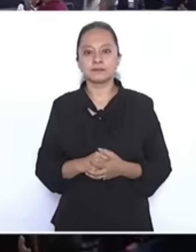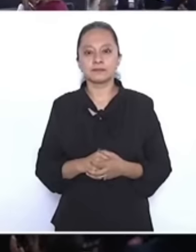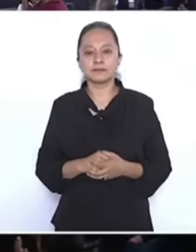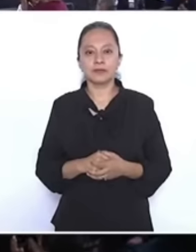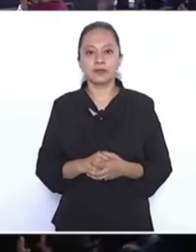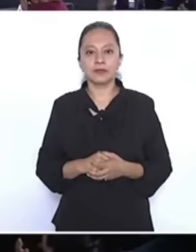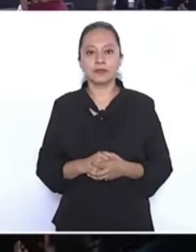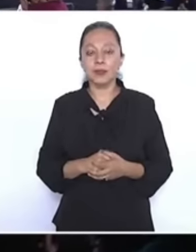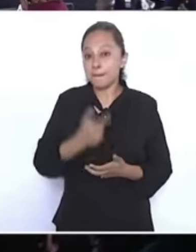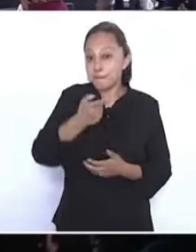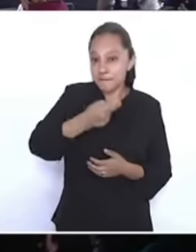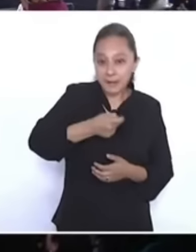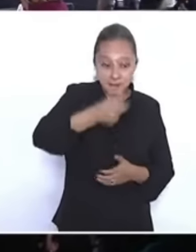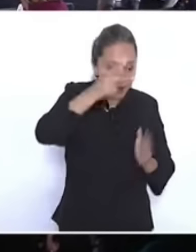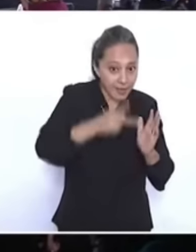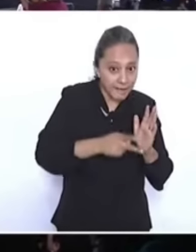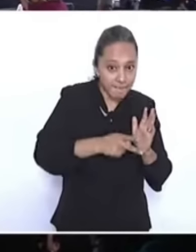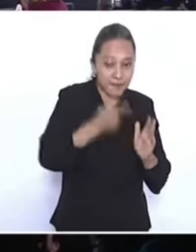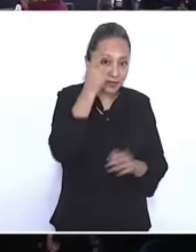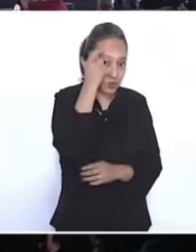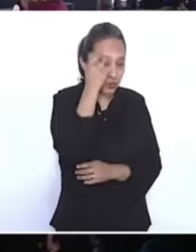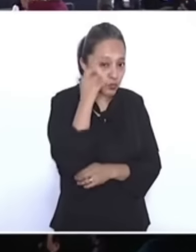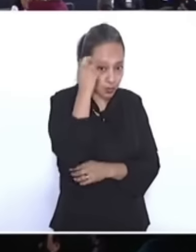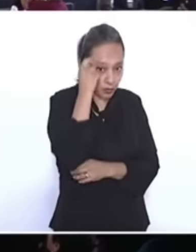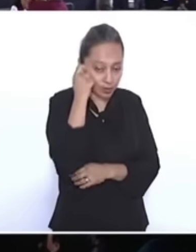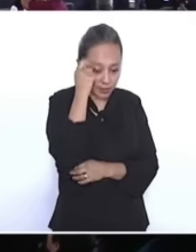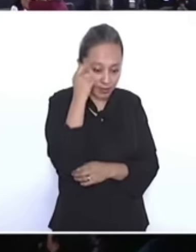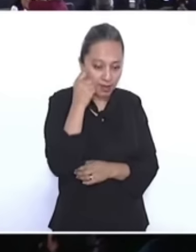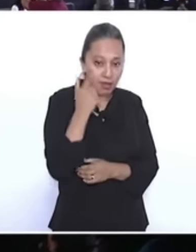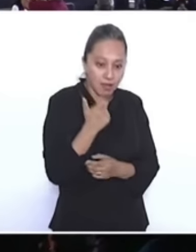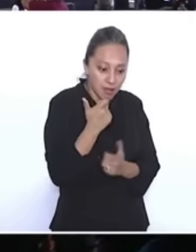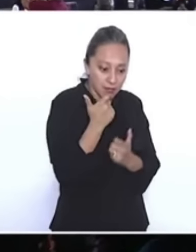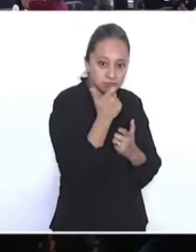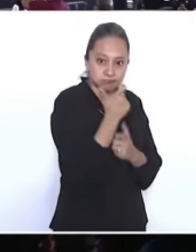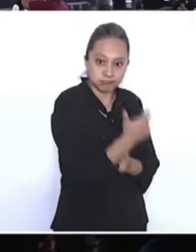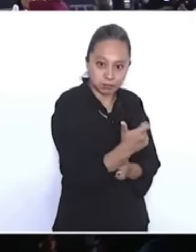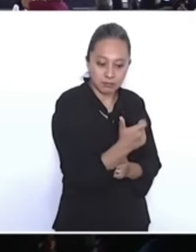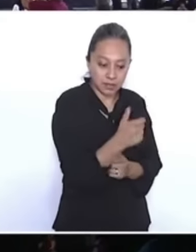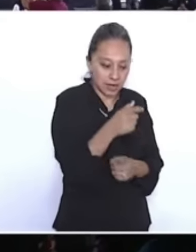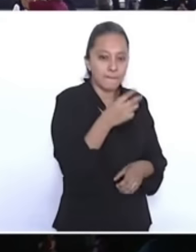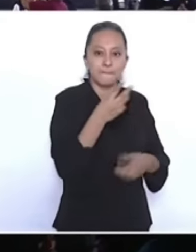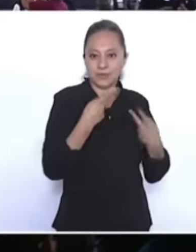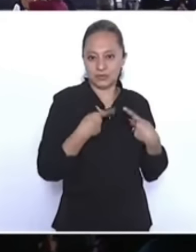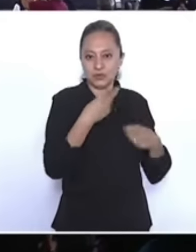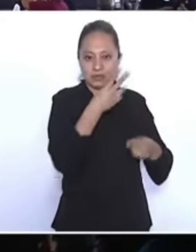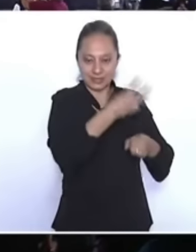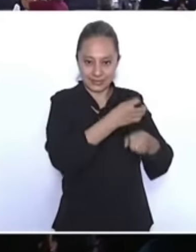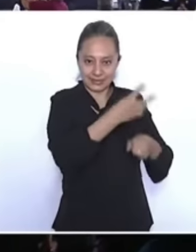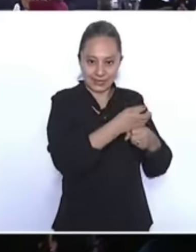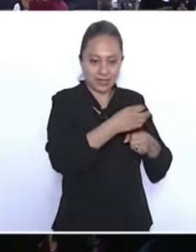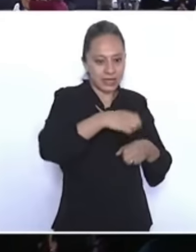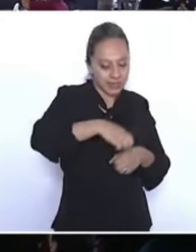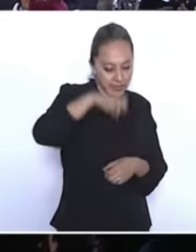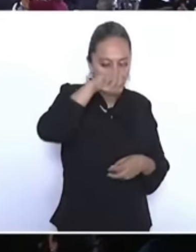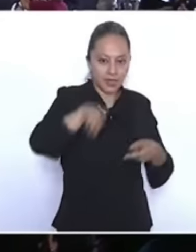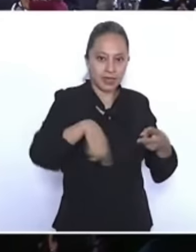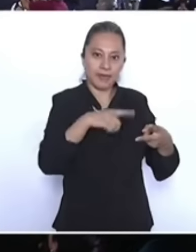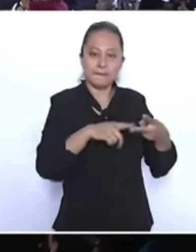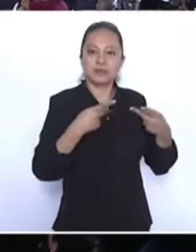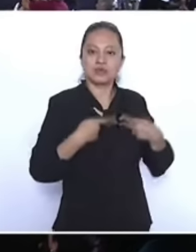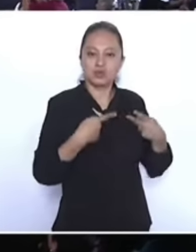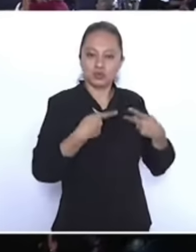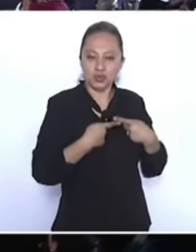nació por primera vez la pensión económica para los adultos mayores y las personas con